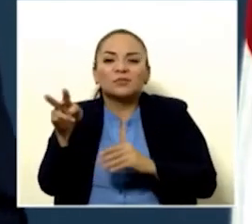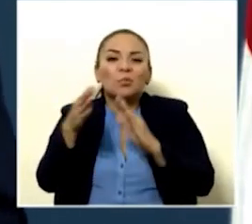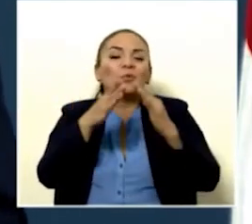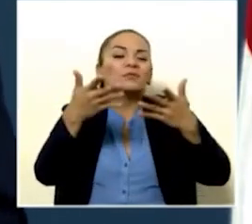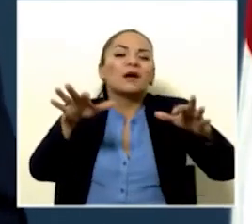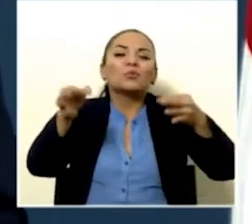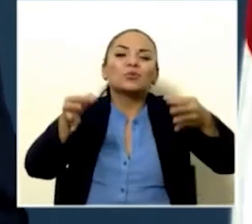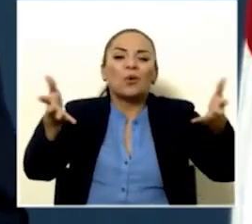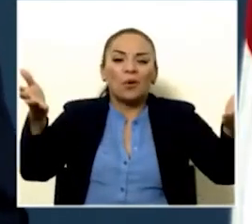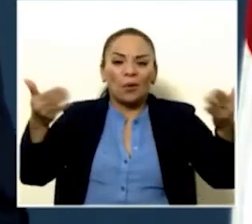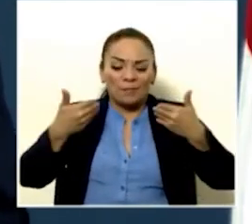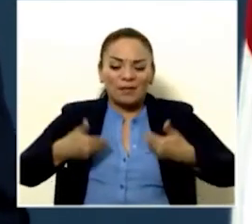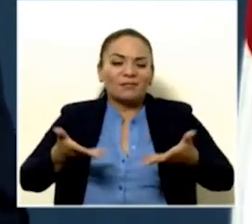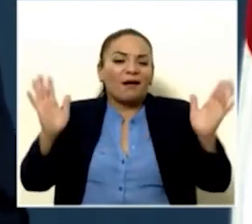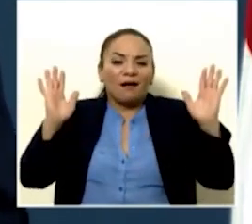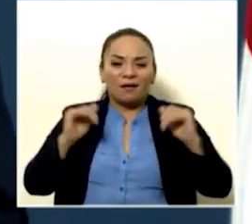juzgó